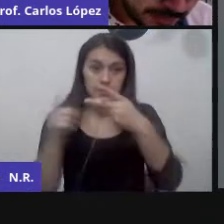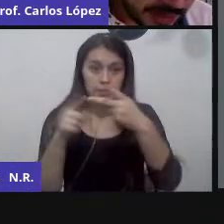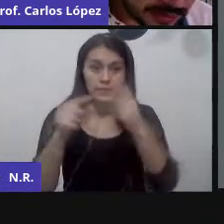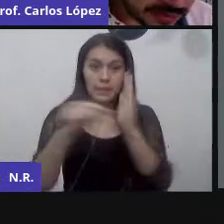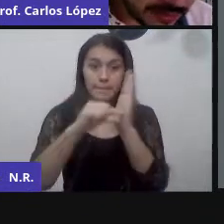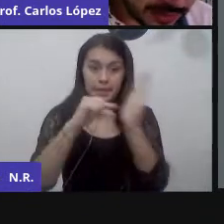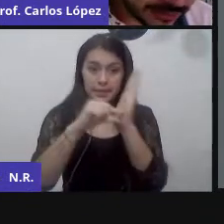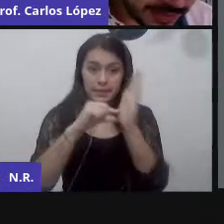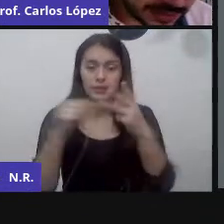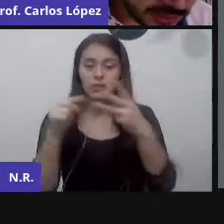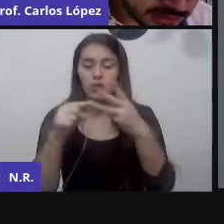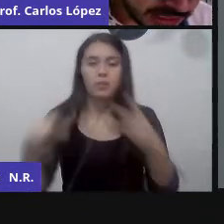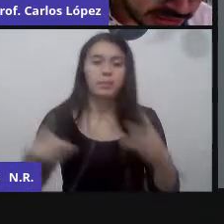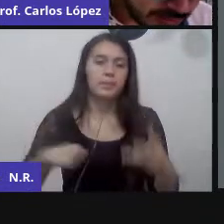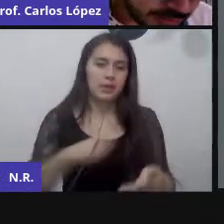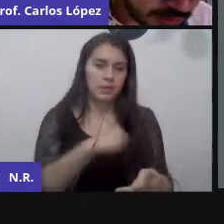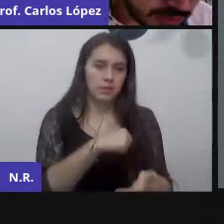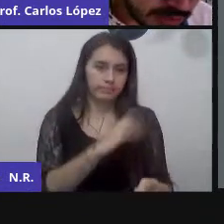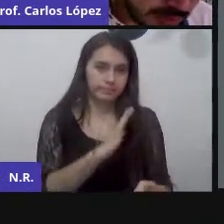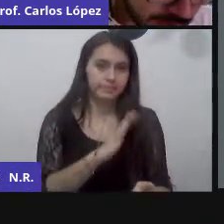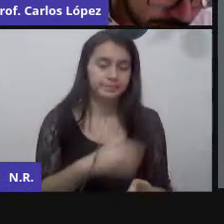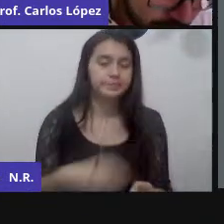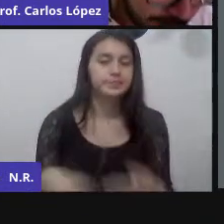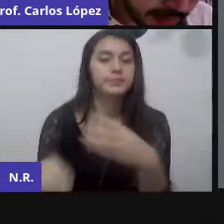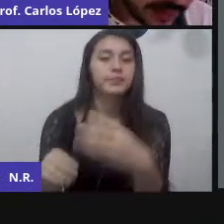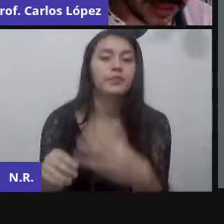en privado, solamente para. Entonces, en este momento